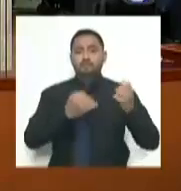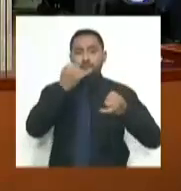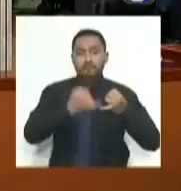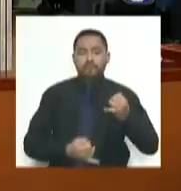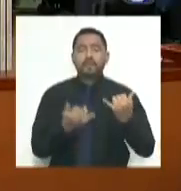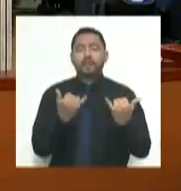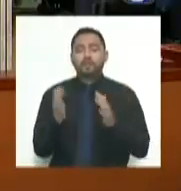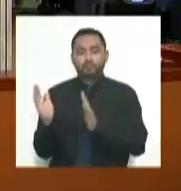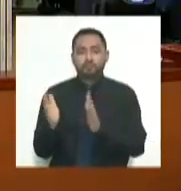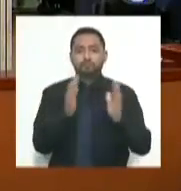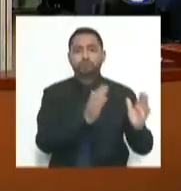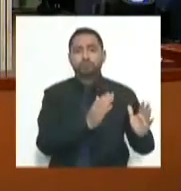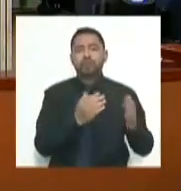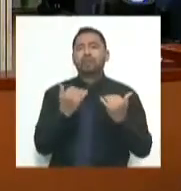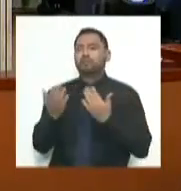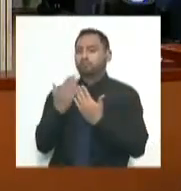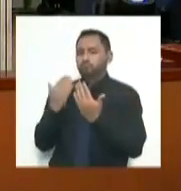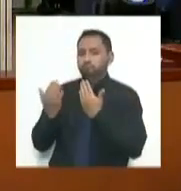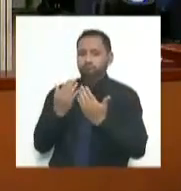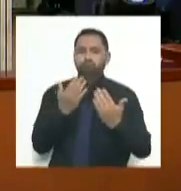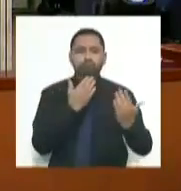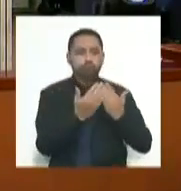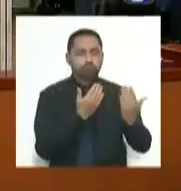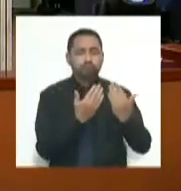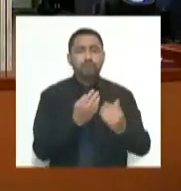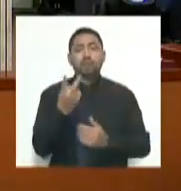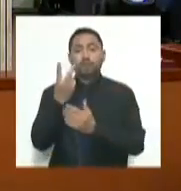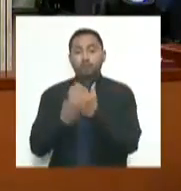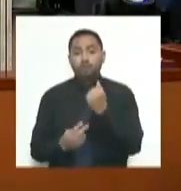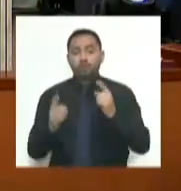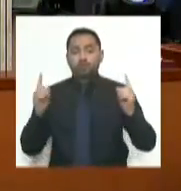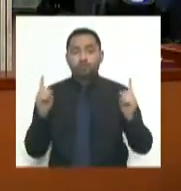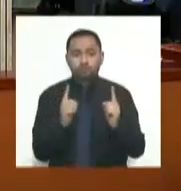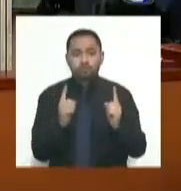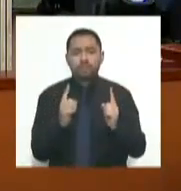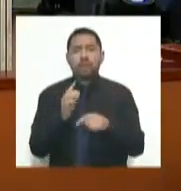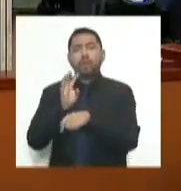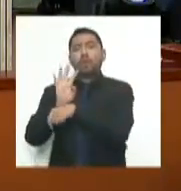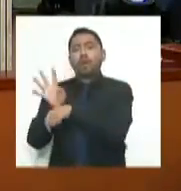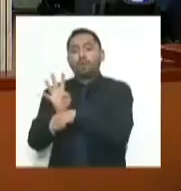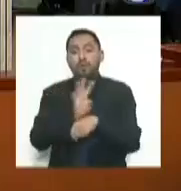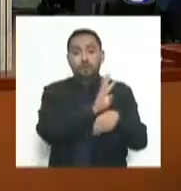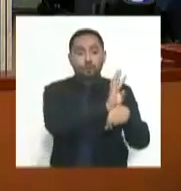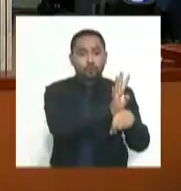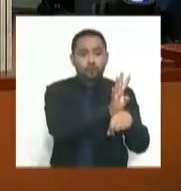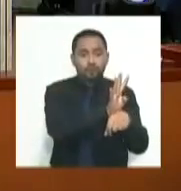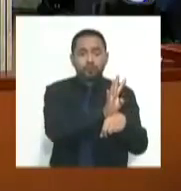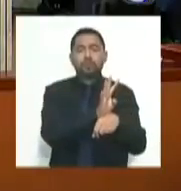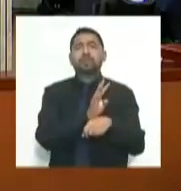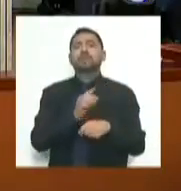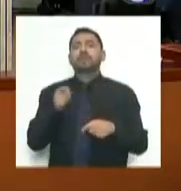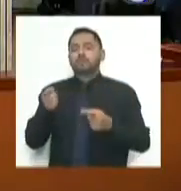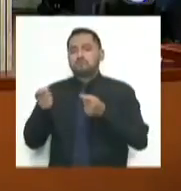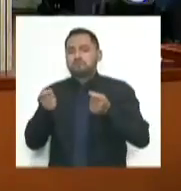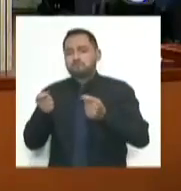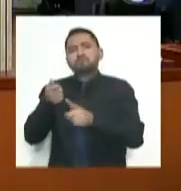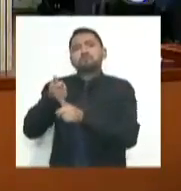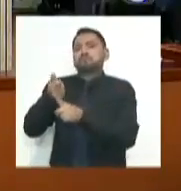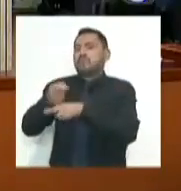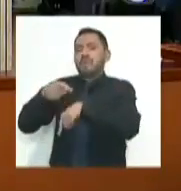no va porque como explica ortiz y retuvo silencio es un tema que es crucial para nuestra recuperación